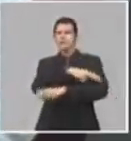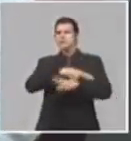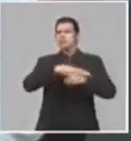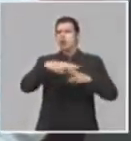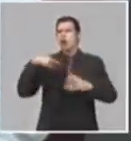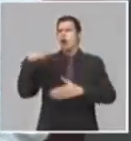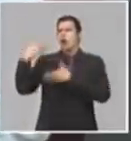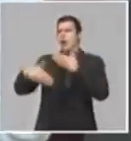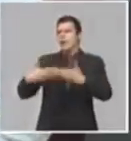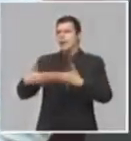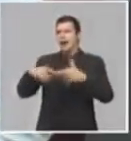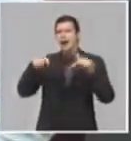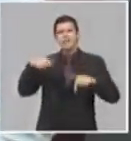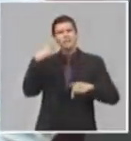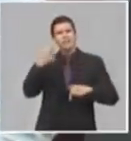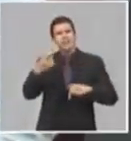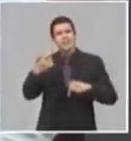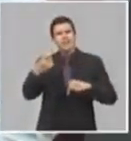en estos momentos,